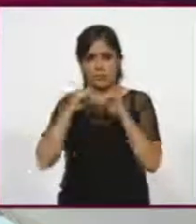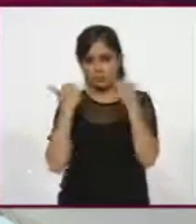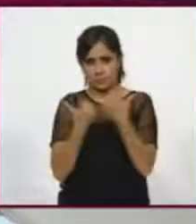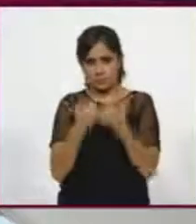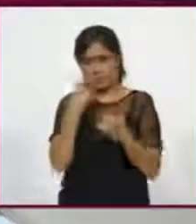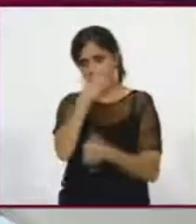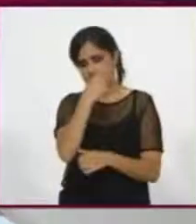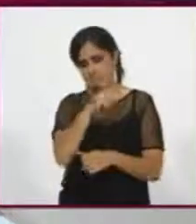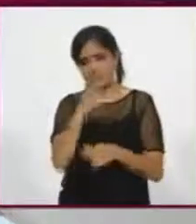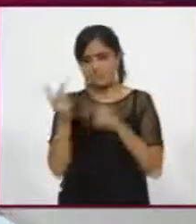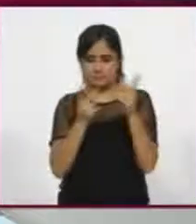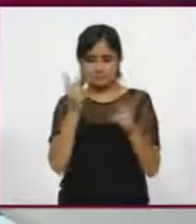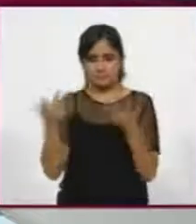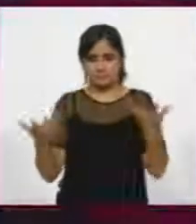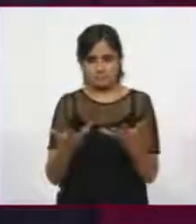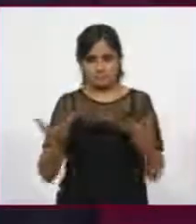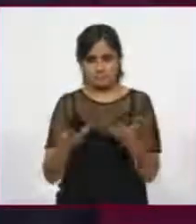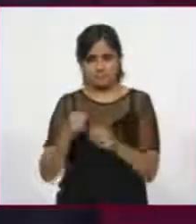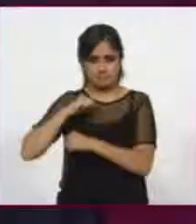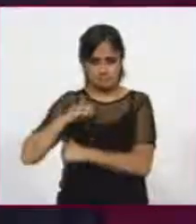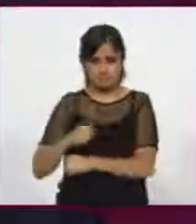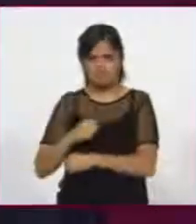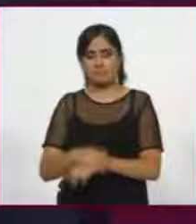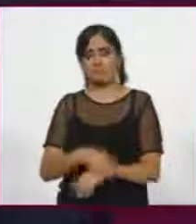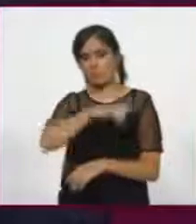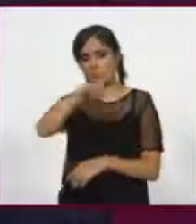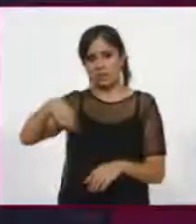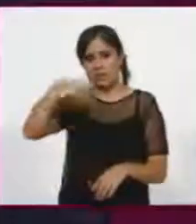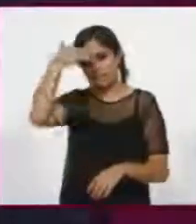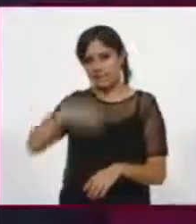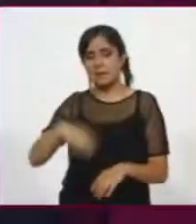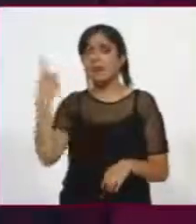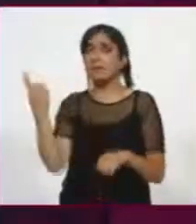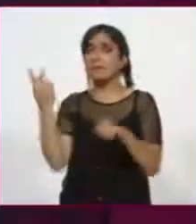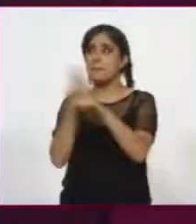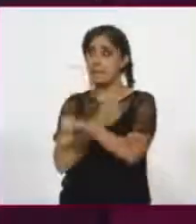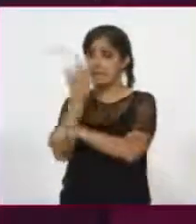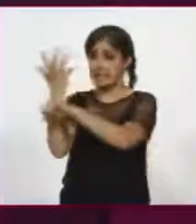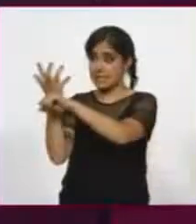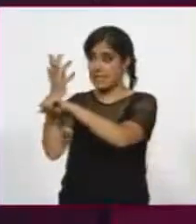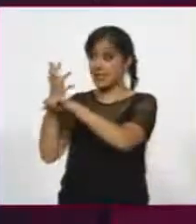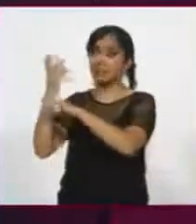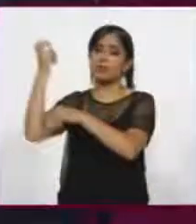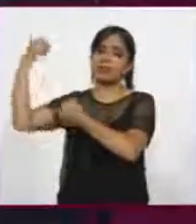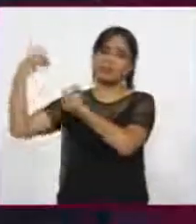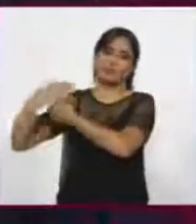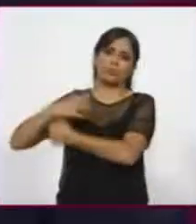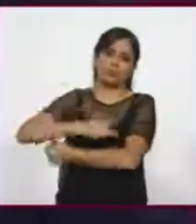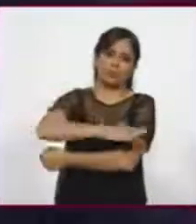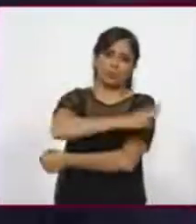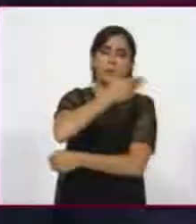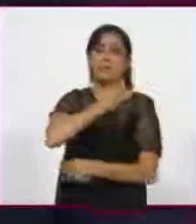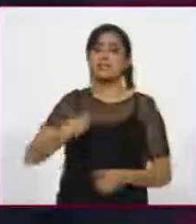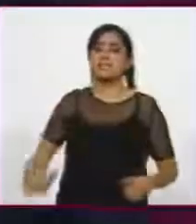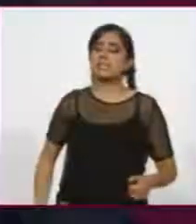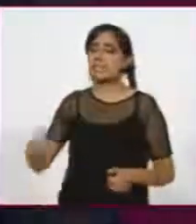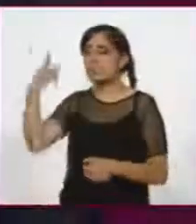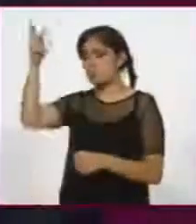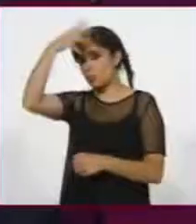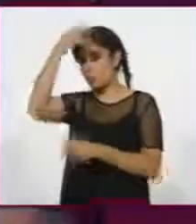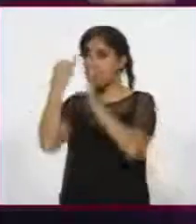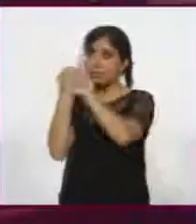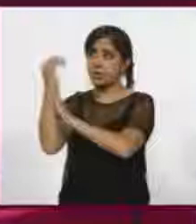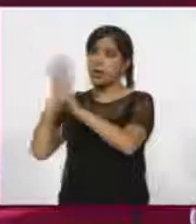es, todos sabemos que nos afecta mucho lo que pasa en Estados Unidos, nos afecta mucho lo que hace su presidente, no somos